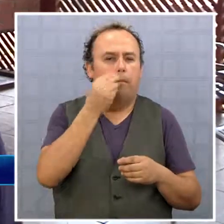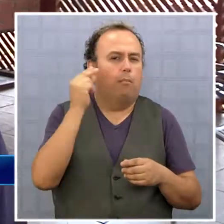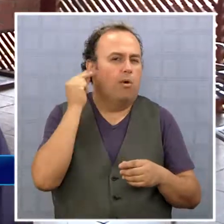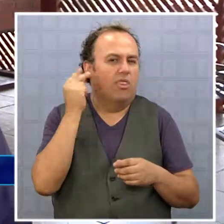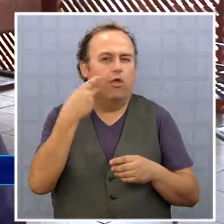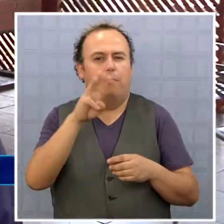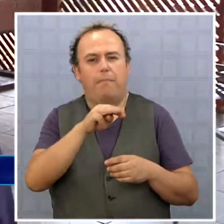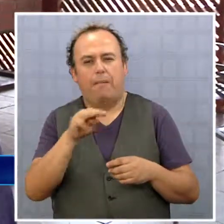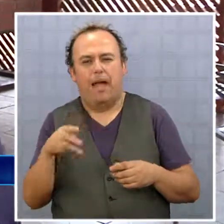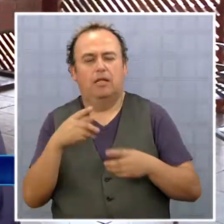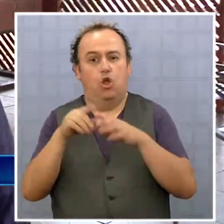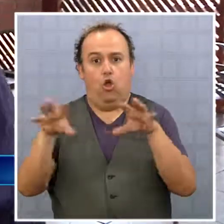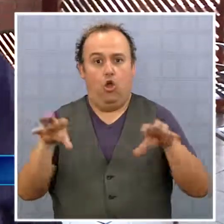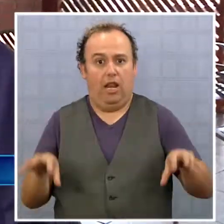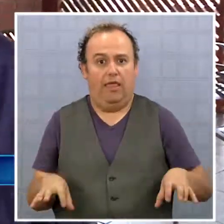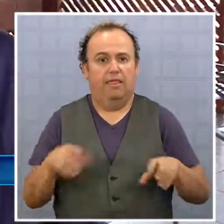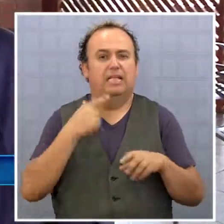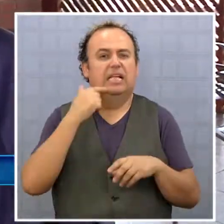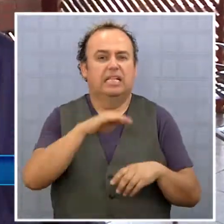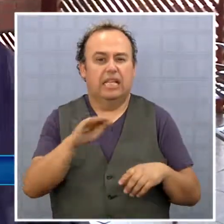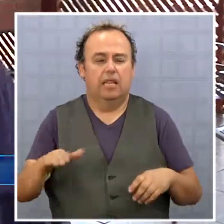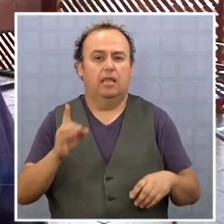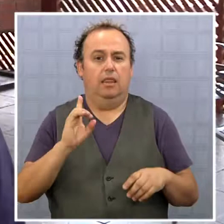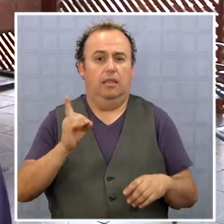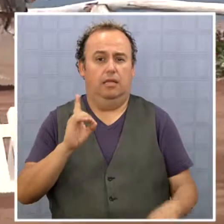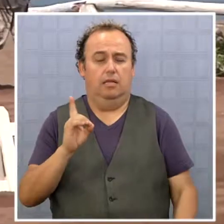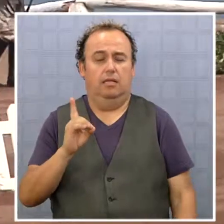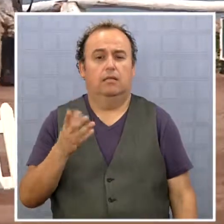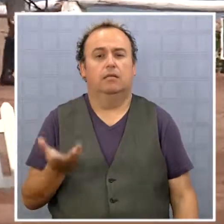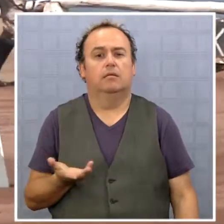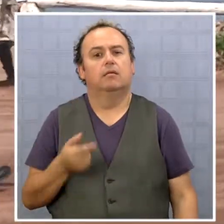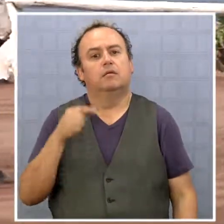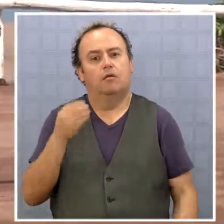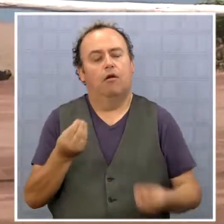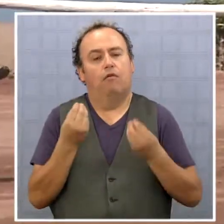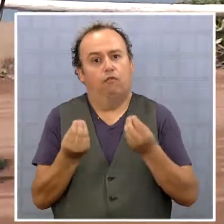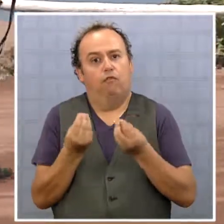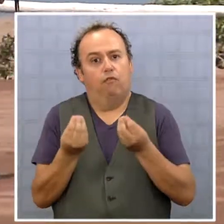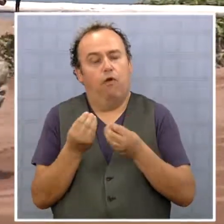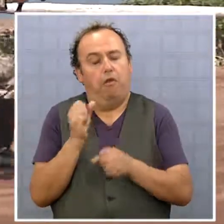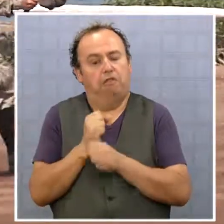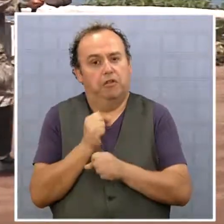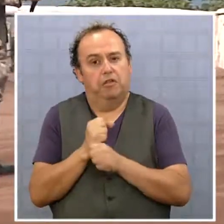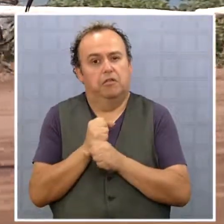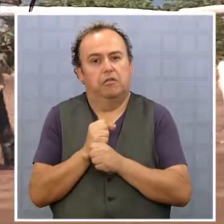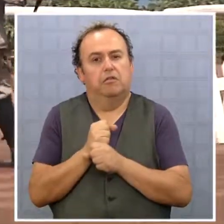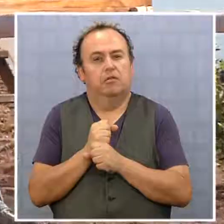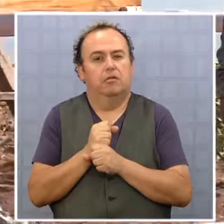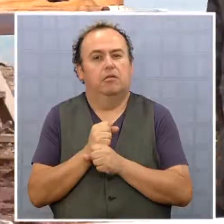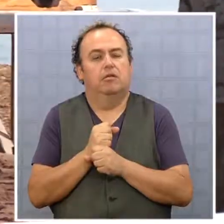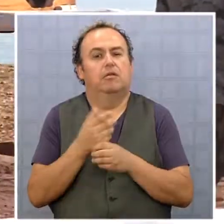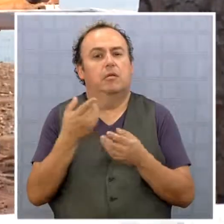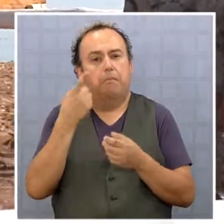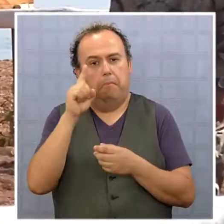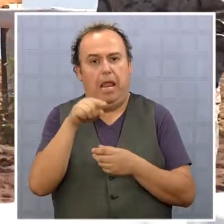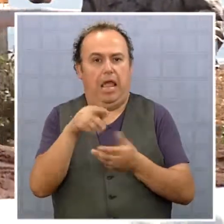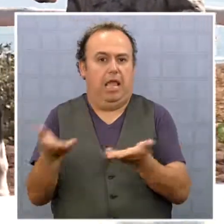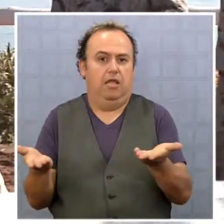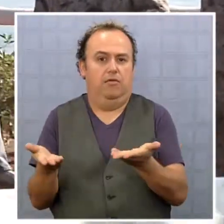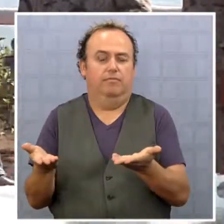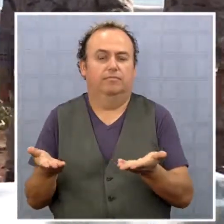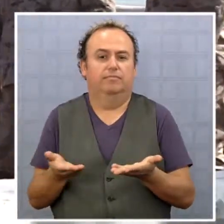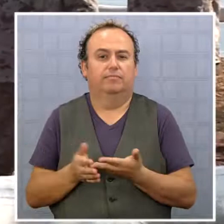mamás que están organizadas con sus niños discapacitados. Y esto es un buen trabajo que se hace para